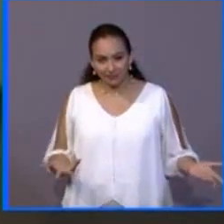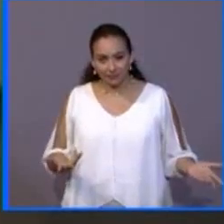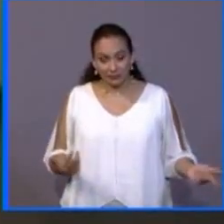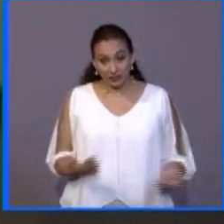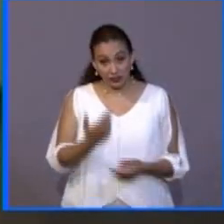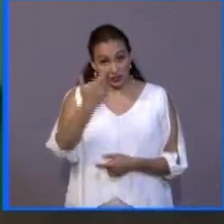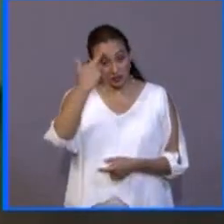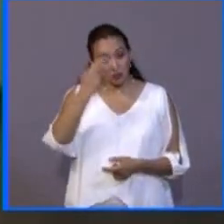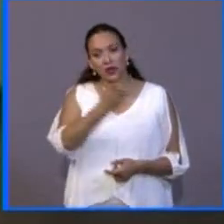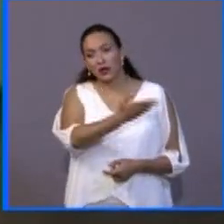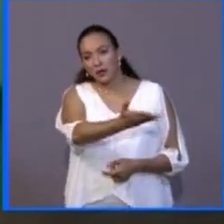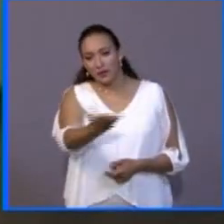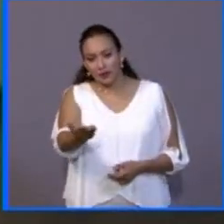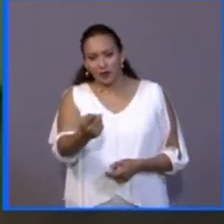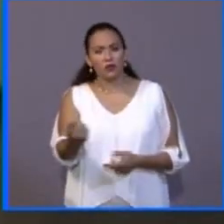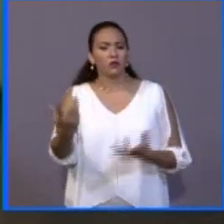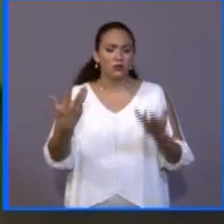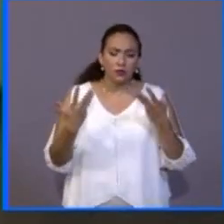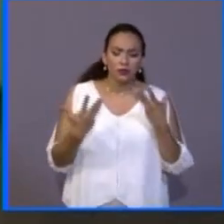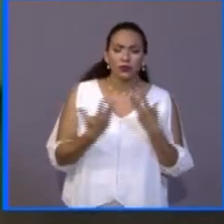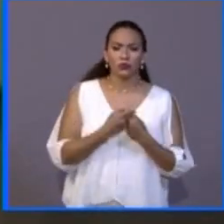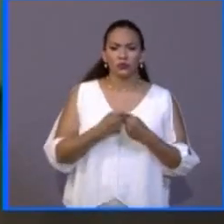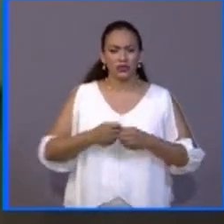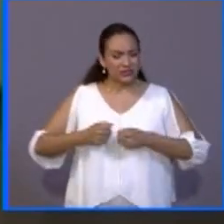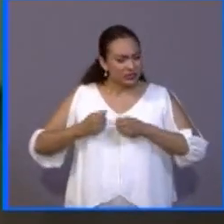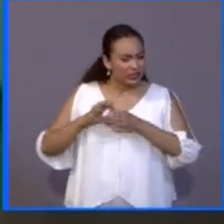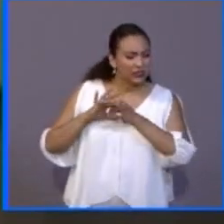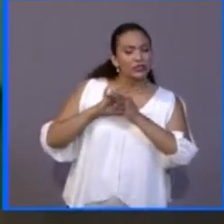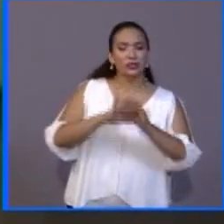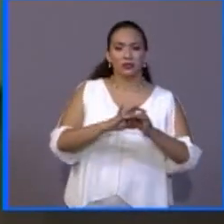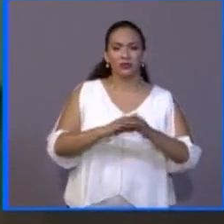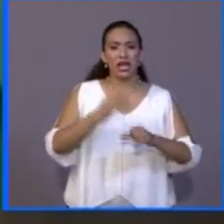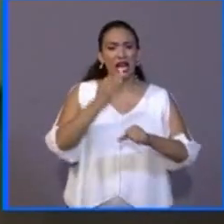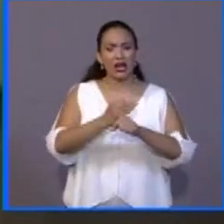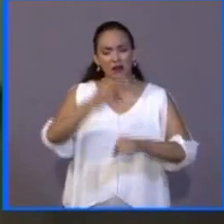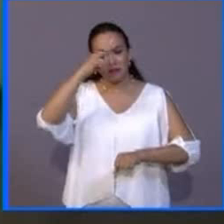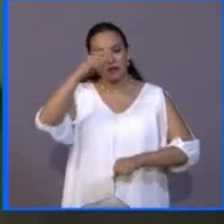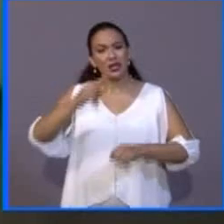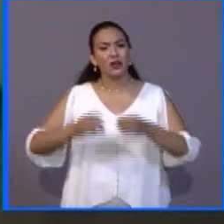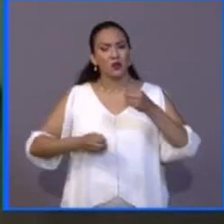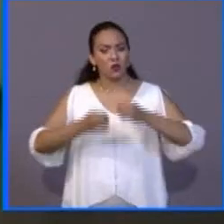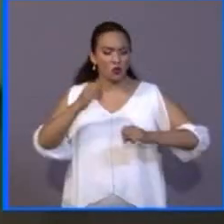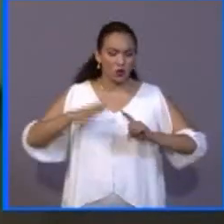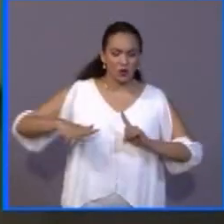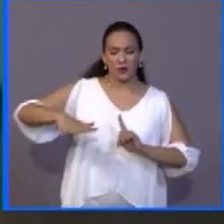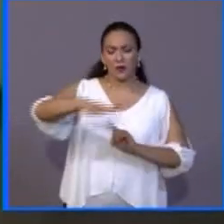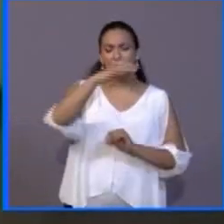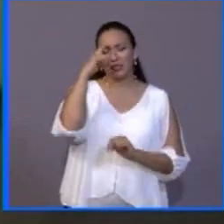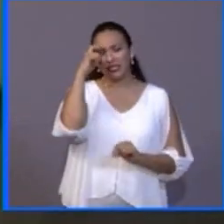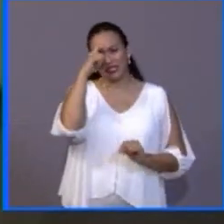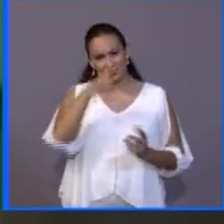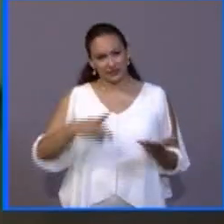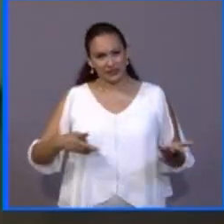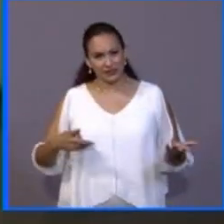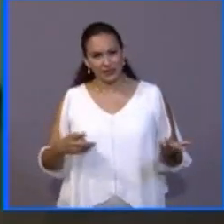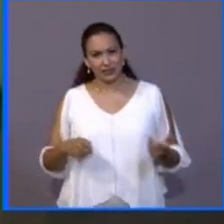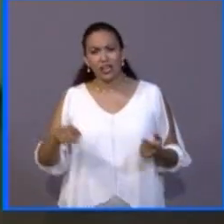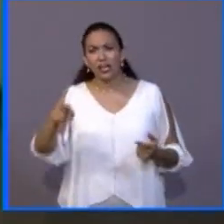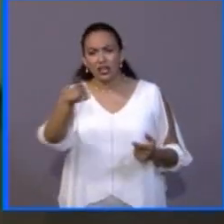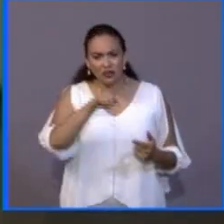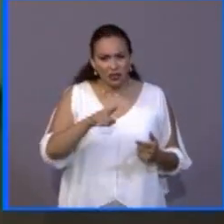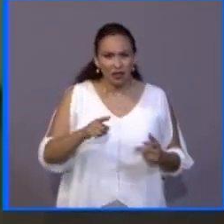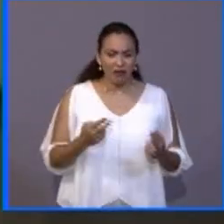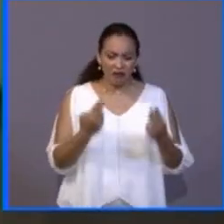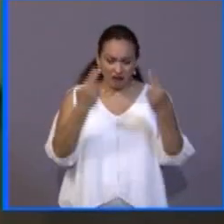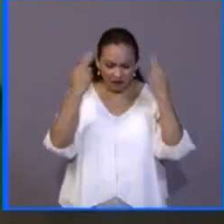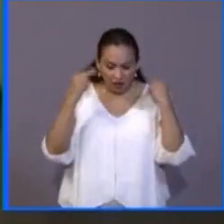Las y los invito a que superemos el momento crítico que vive la Judicatura Nacional y jamás bajemos los